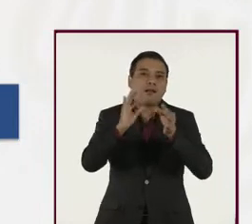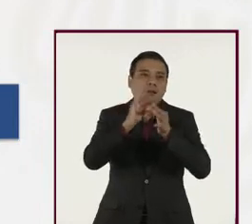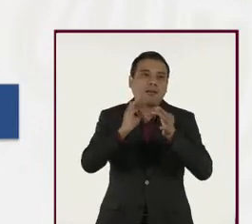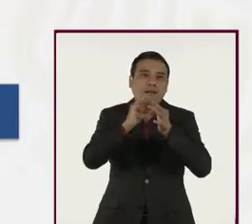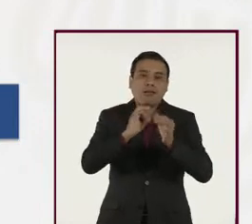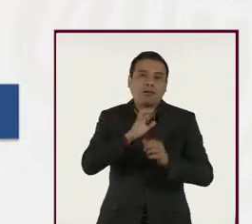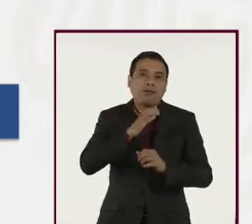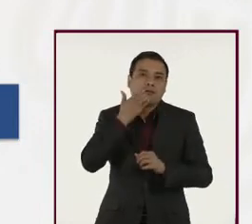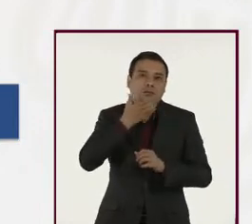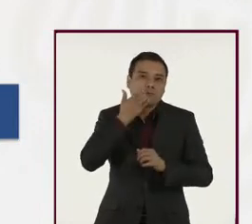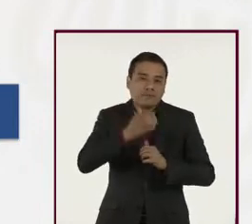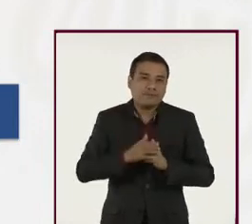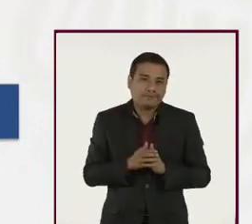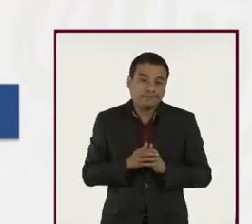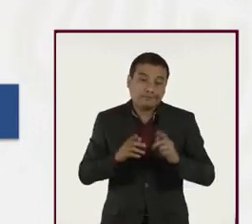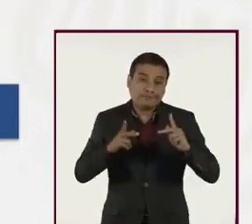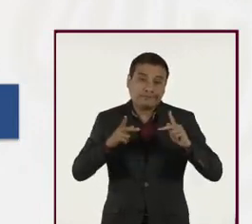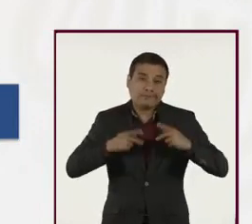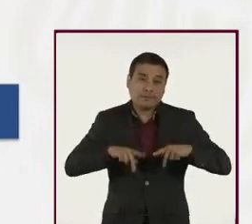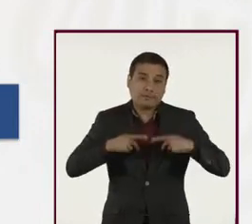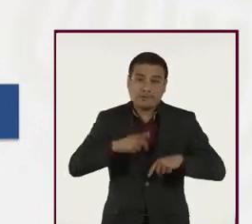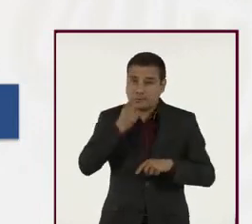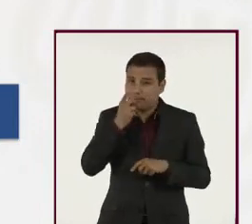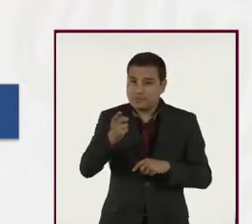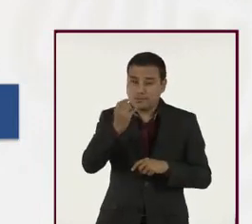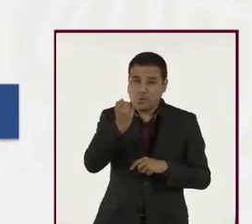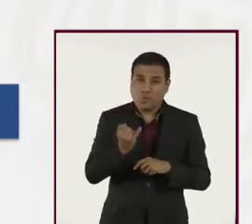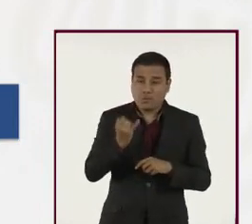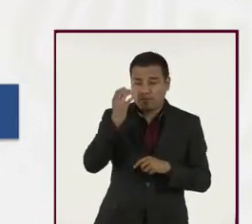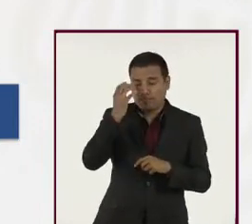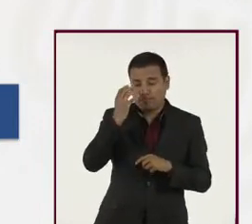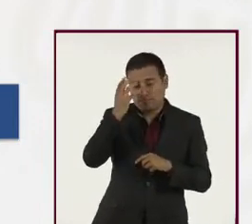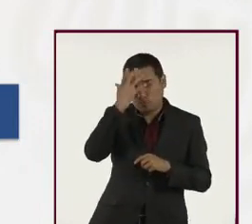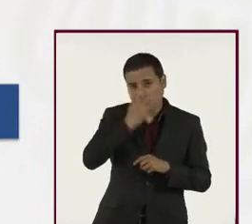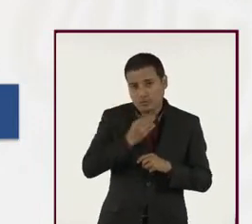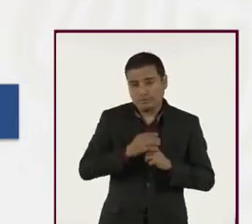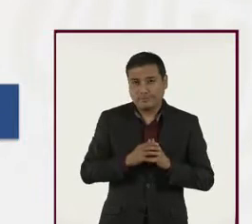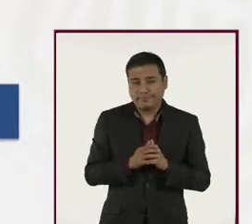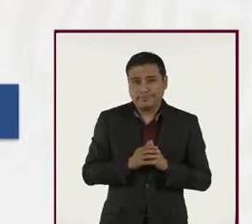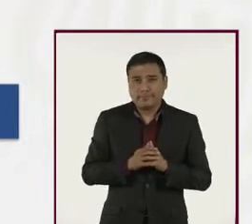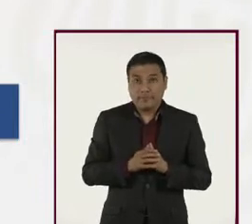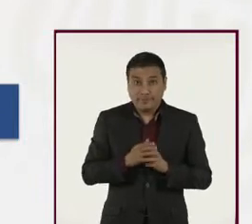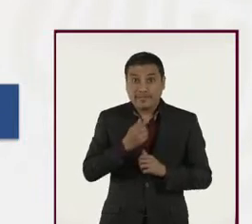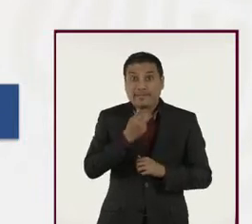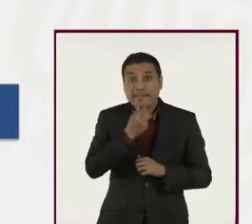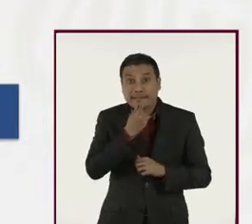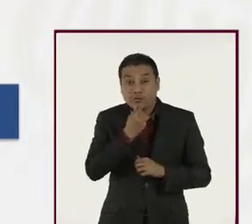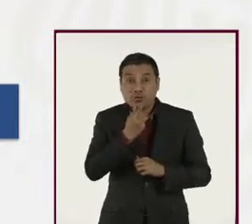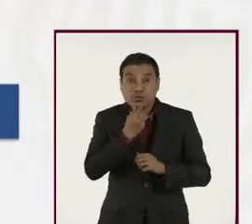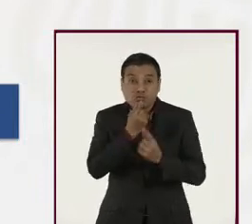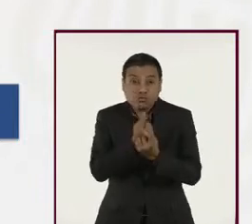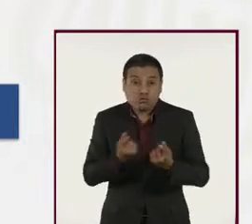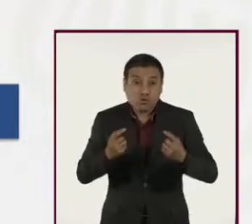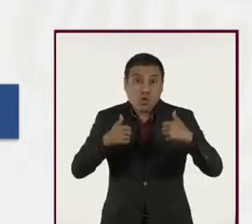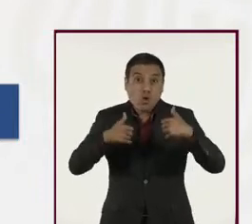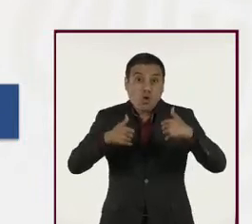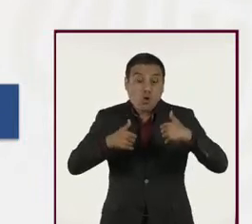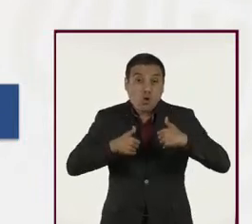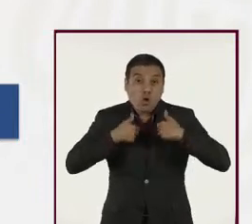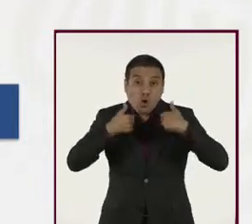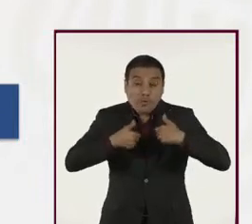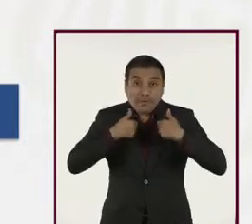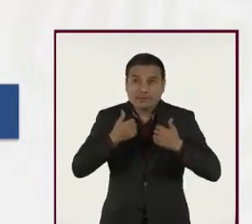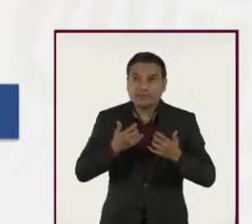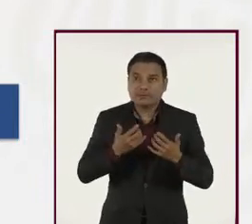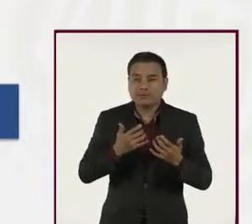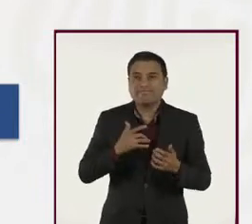esta búsqueda de esa belleza, y que esto también puede llevar especialmente a los niños y los adolescentes en una etapa del desarrollo